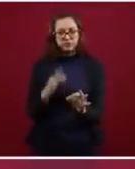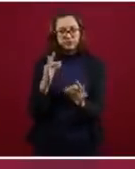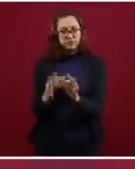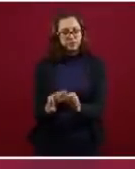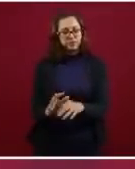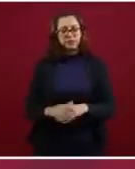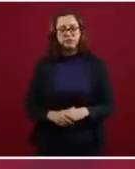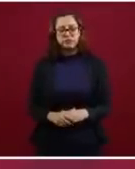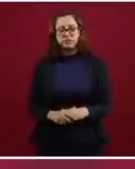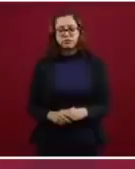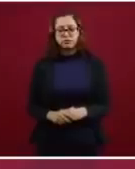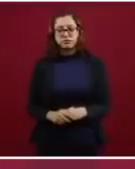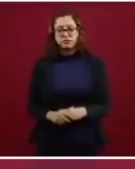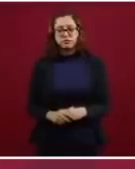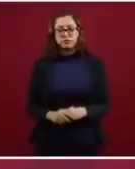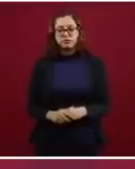mejor